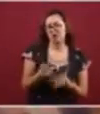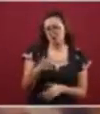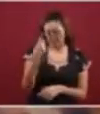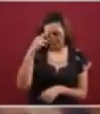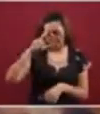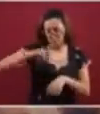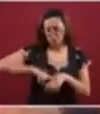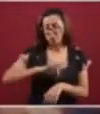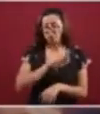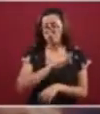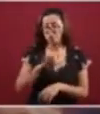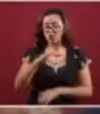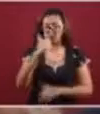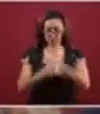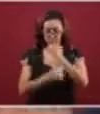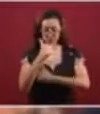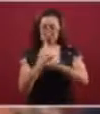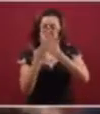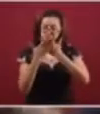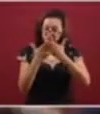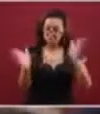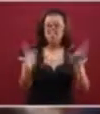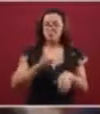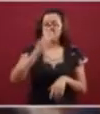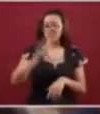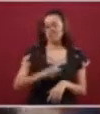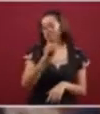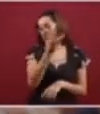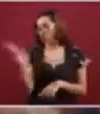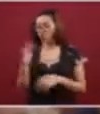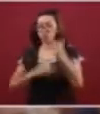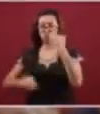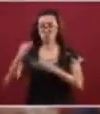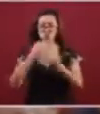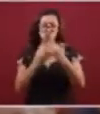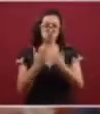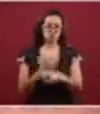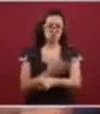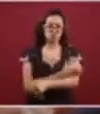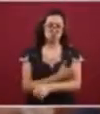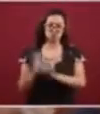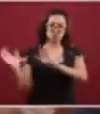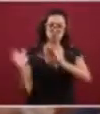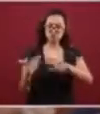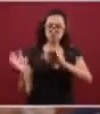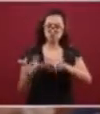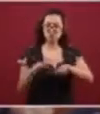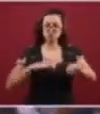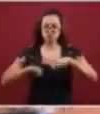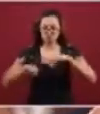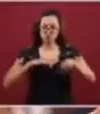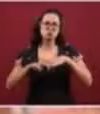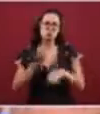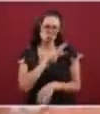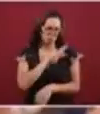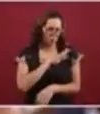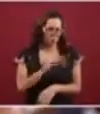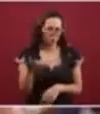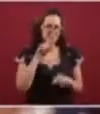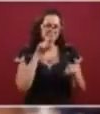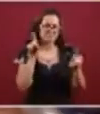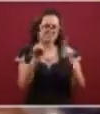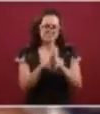de que abriera una competencia para que el resto de los compañeros que no tienen empleo y que cumplan con los requisitos puedan